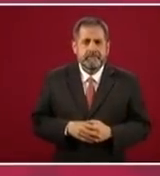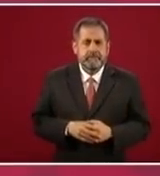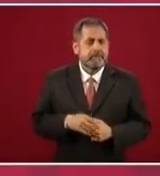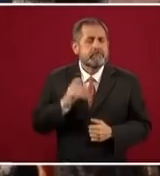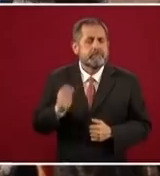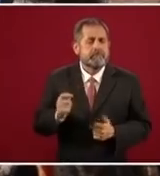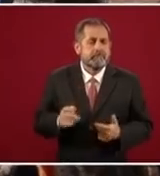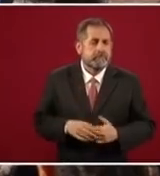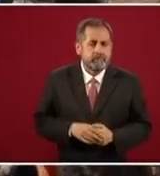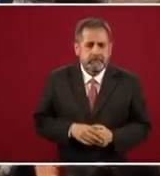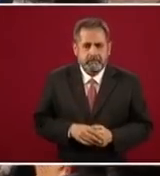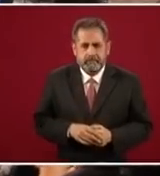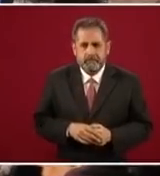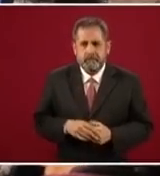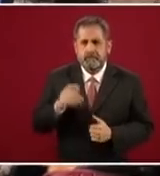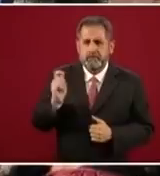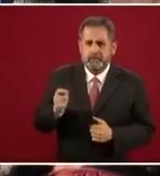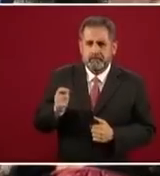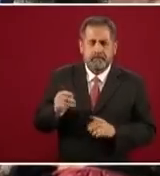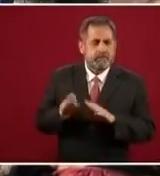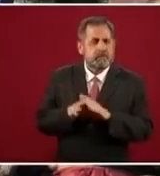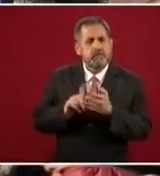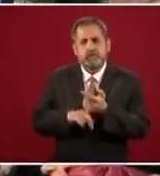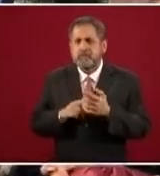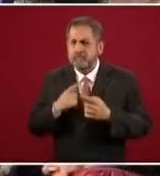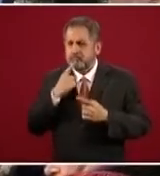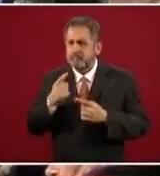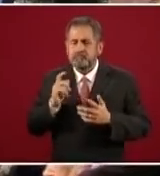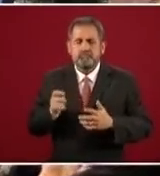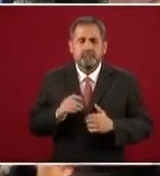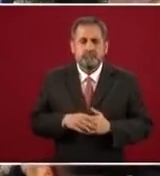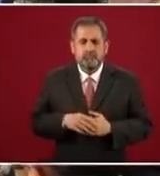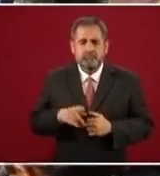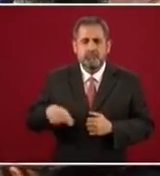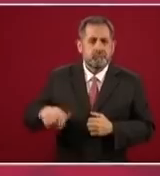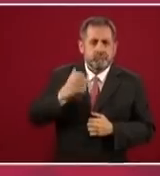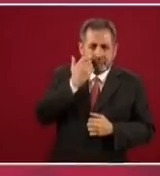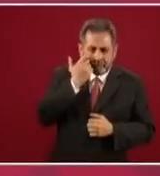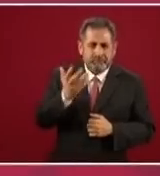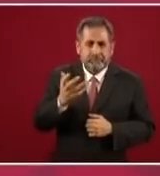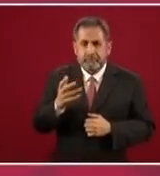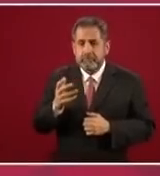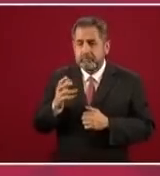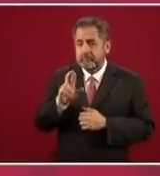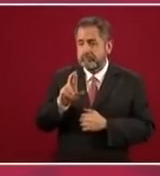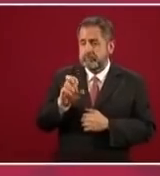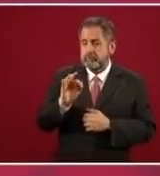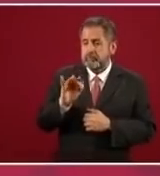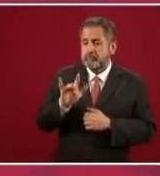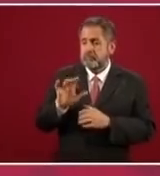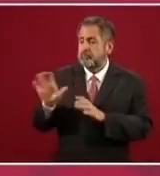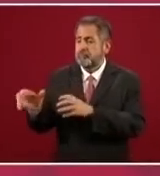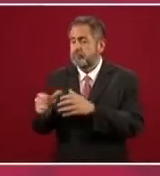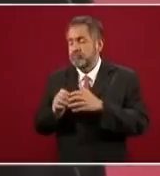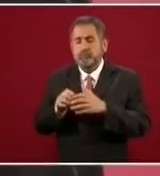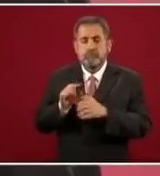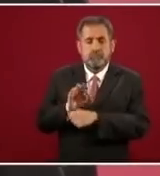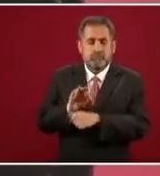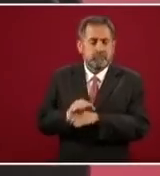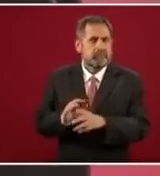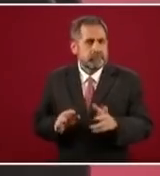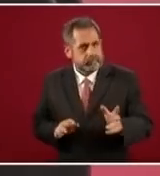Más se decidió porque pidieron que querían refugios. Apareció